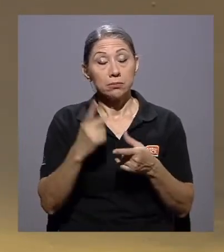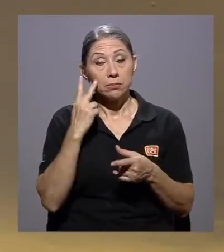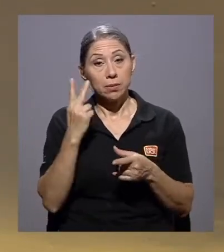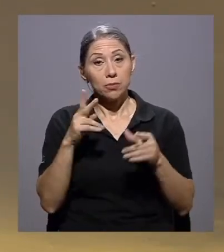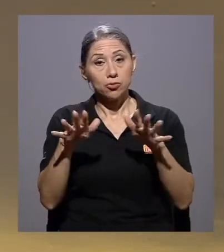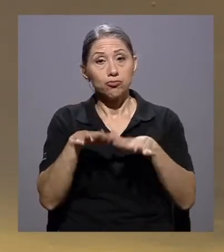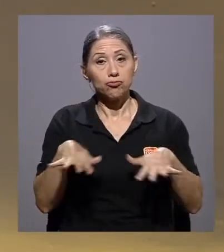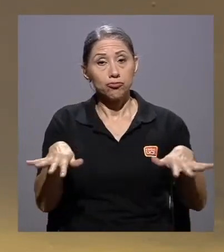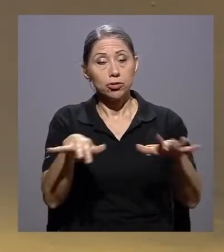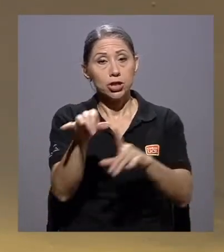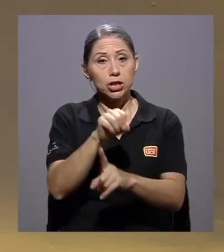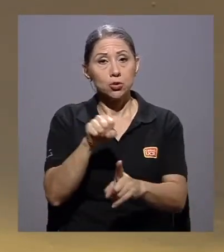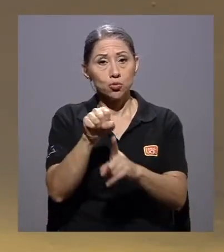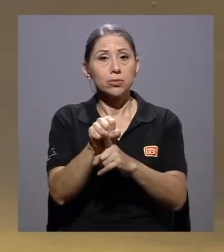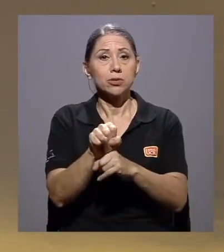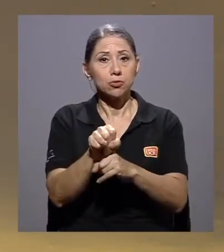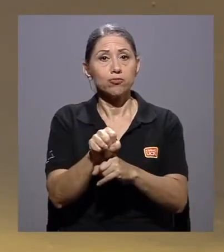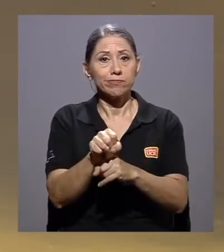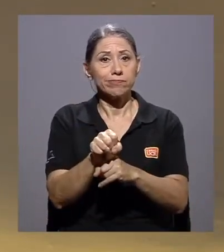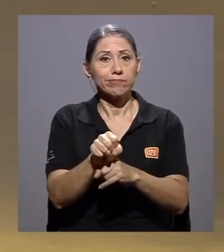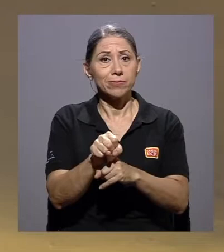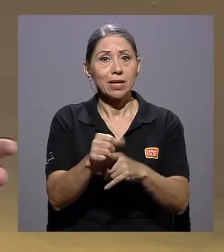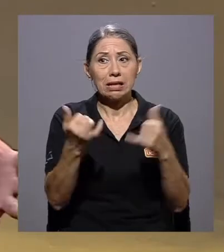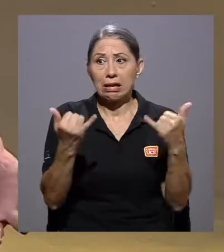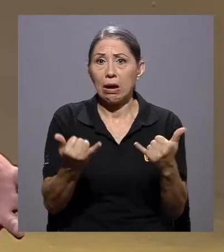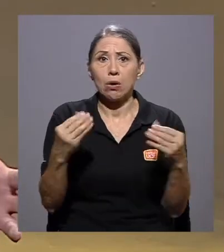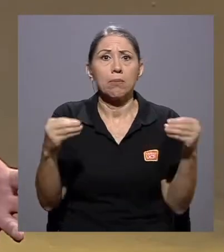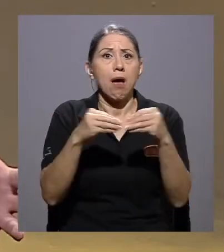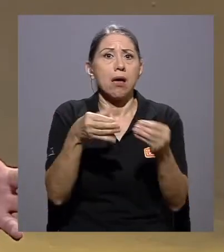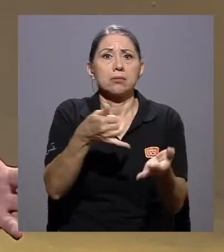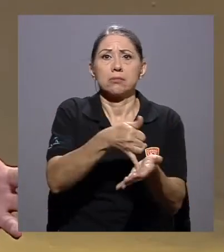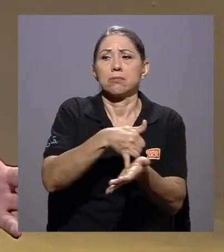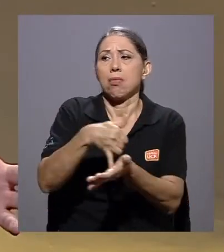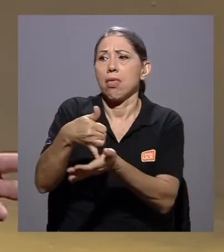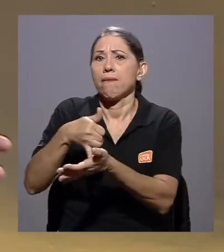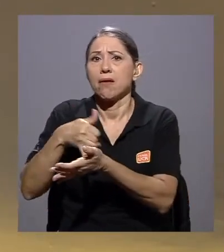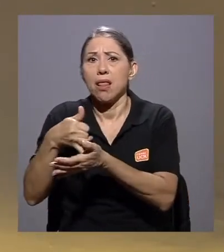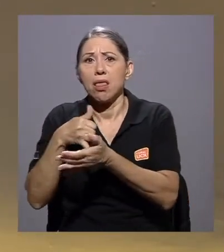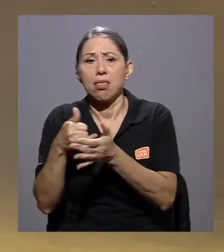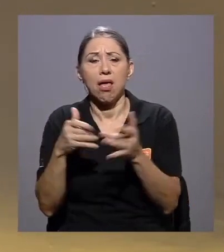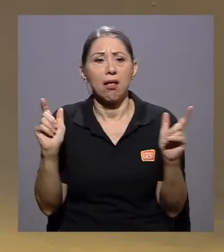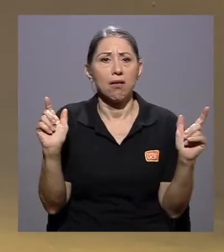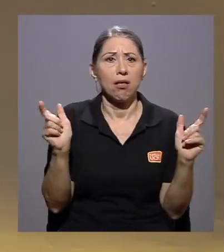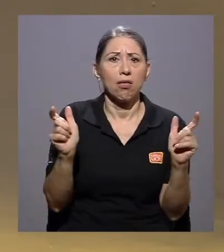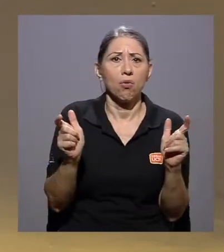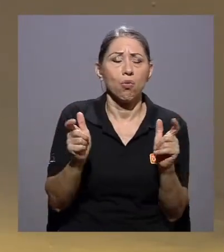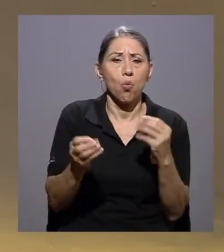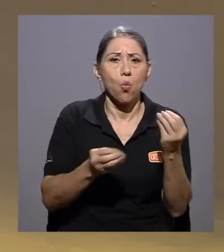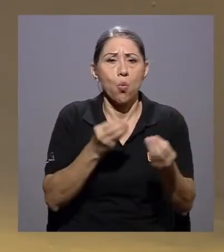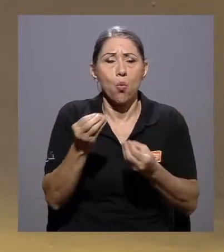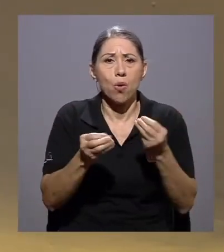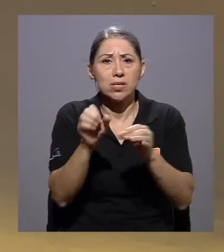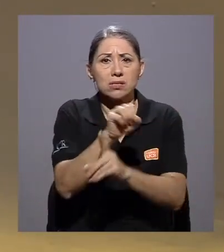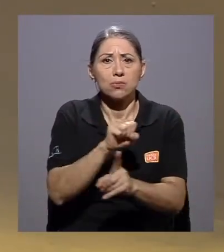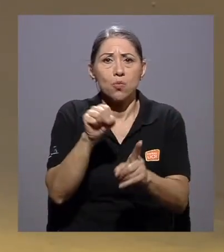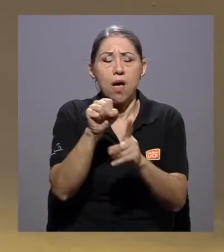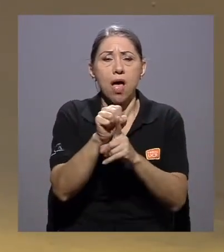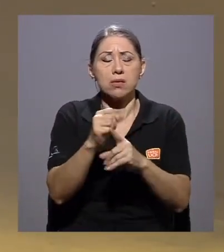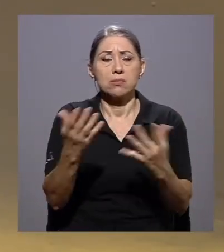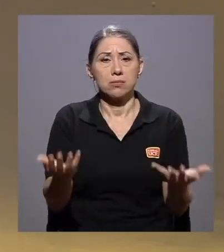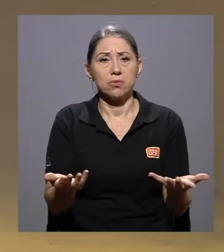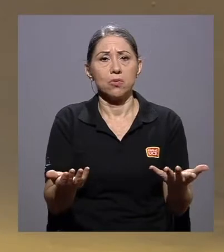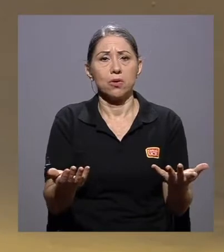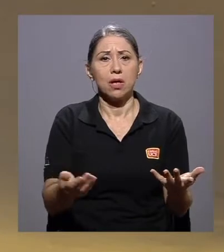un escenario de esta dinámica de precarización y que se va a enfrentar, ¿verdad? O